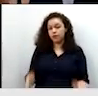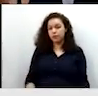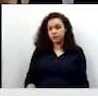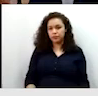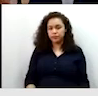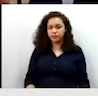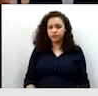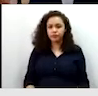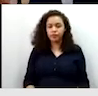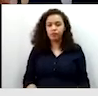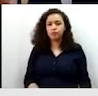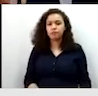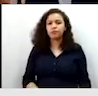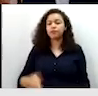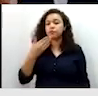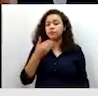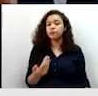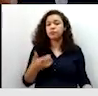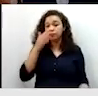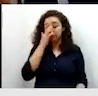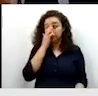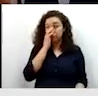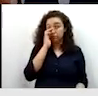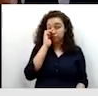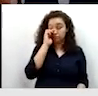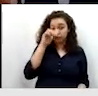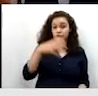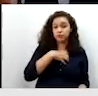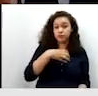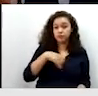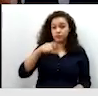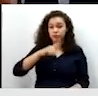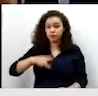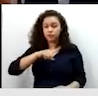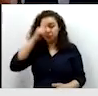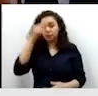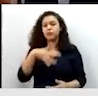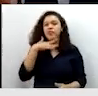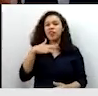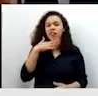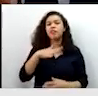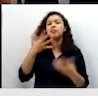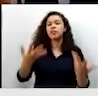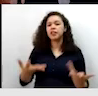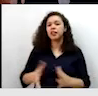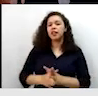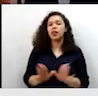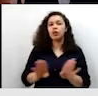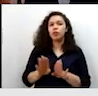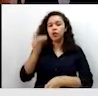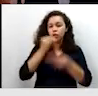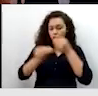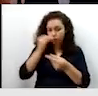es la adecuada disposición tanto de heces y orina para evitar que se vayan a contaminar tanto pues